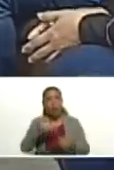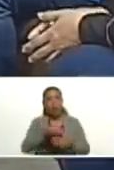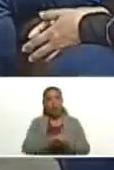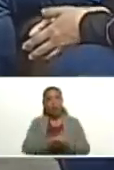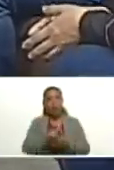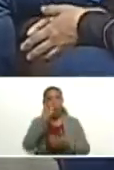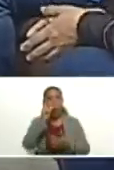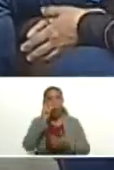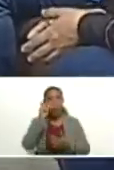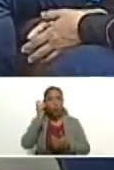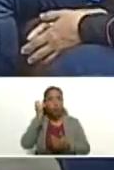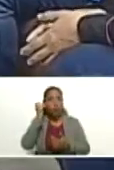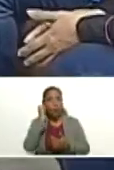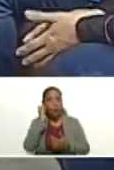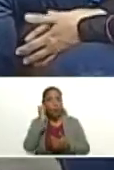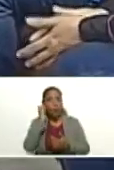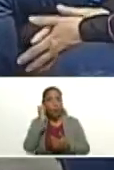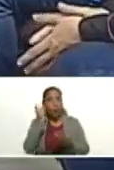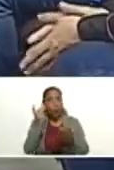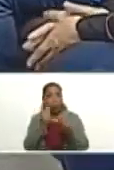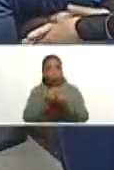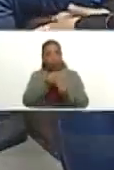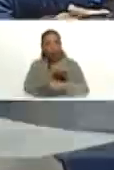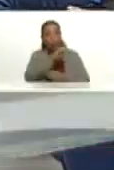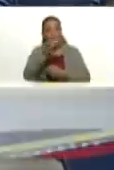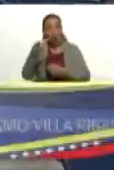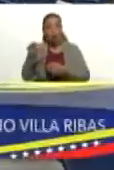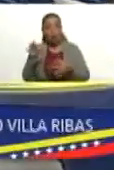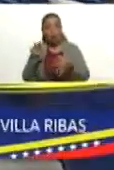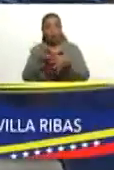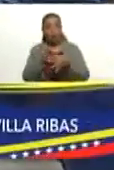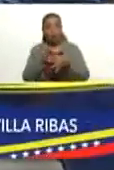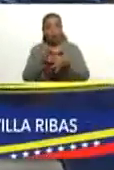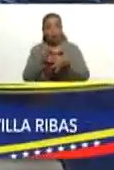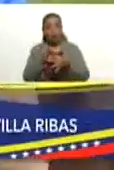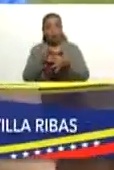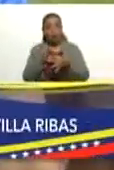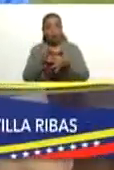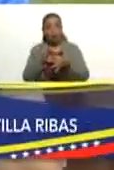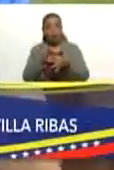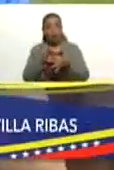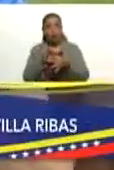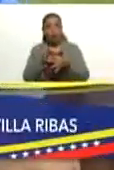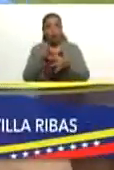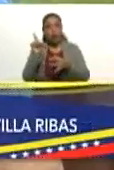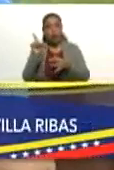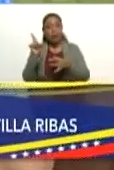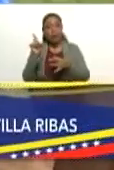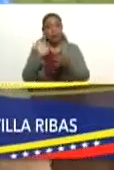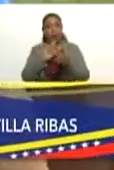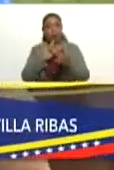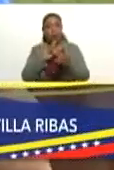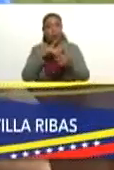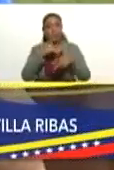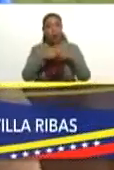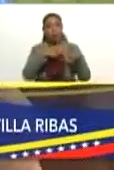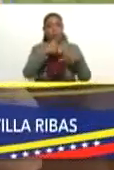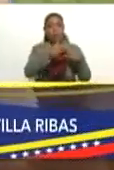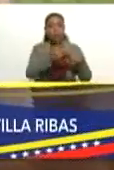mujer que están al lado del mar están casados con ese medio y eje productivo,